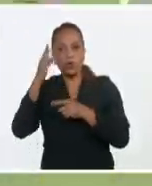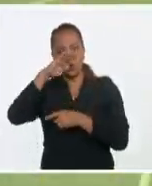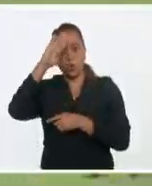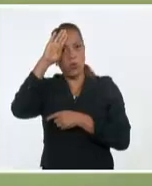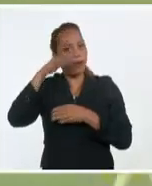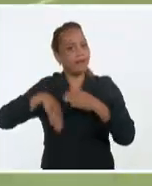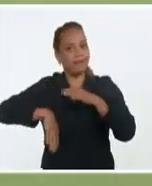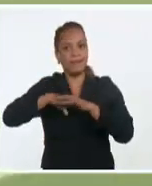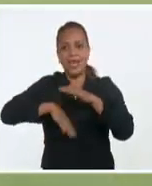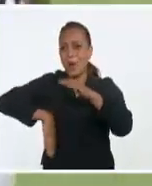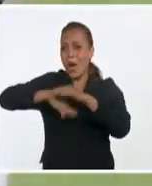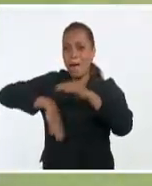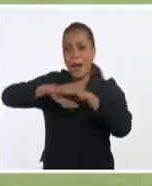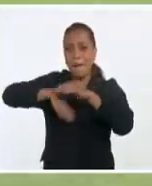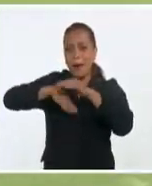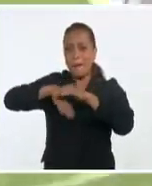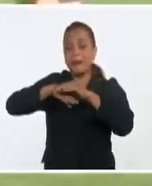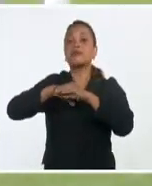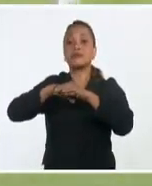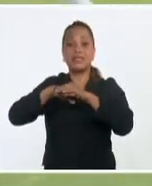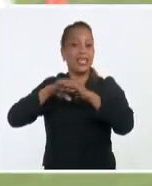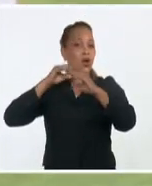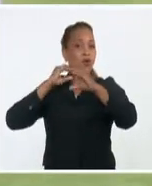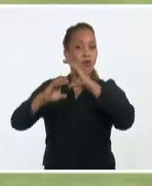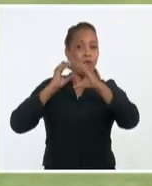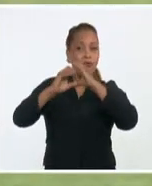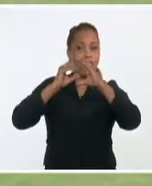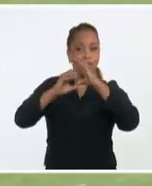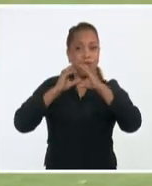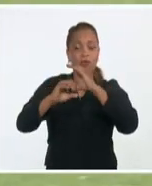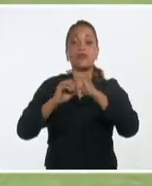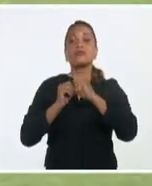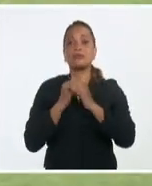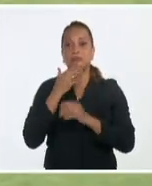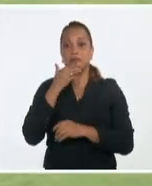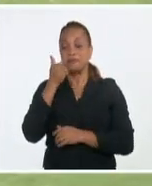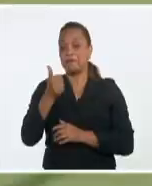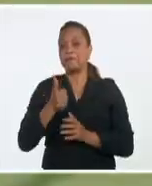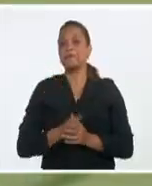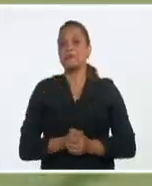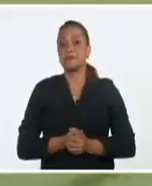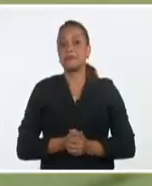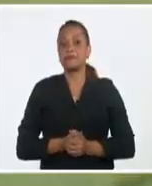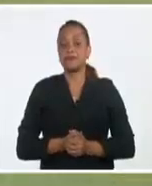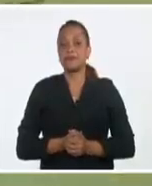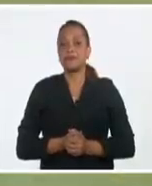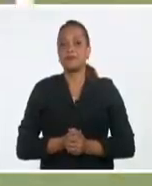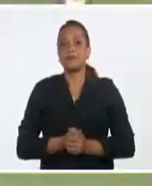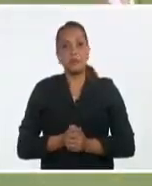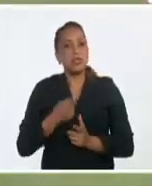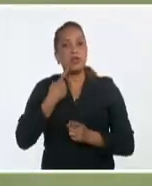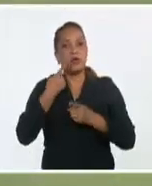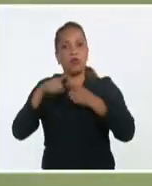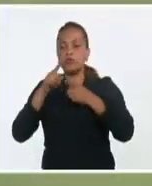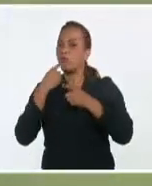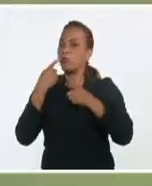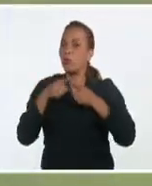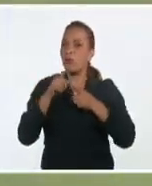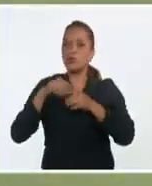cara al arco y desencadenaron una lluvia de goles que comenzó al minuto 68 tras la diana de la estrella del conjunto cubano,